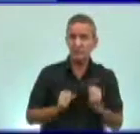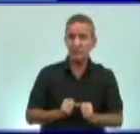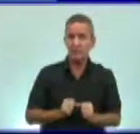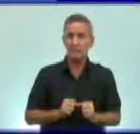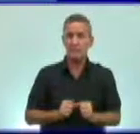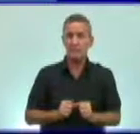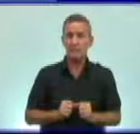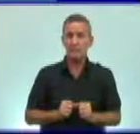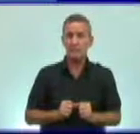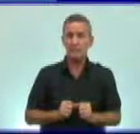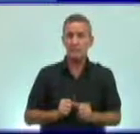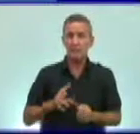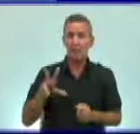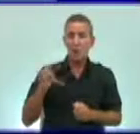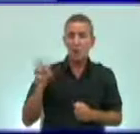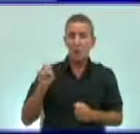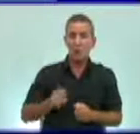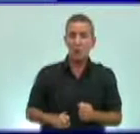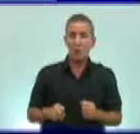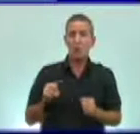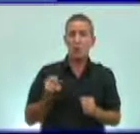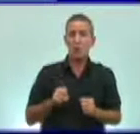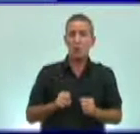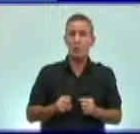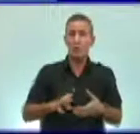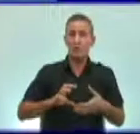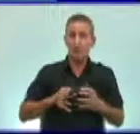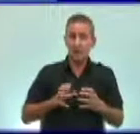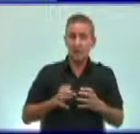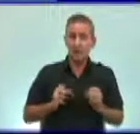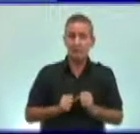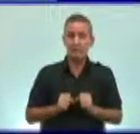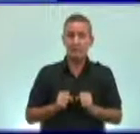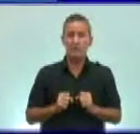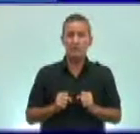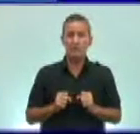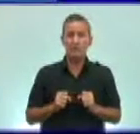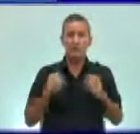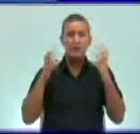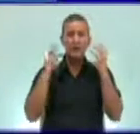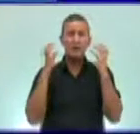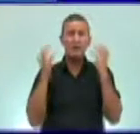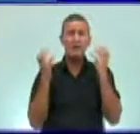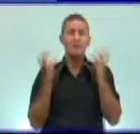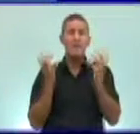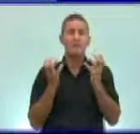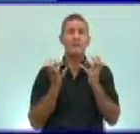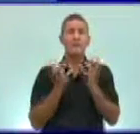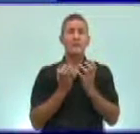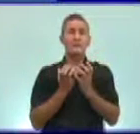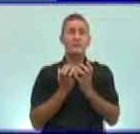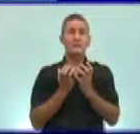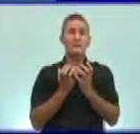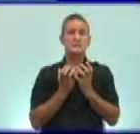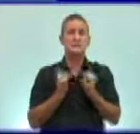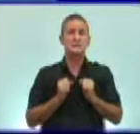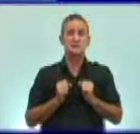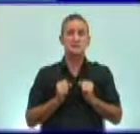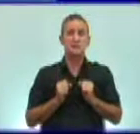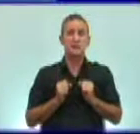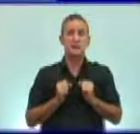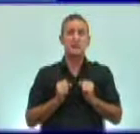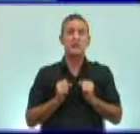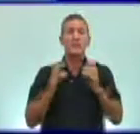del nuevo método marxista dialéctico materialista en la propia ejecutoria de Marx. Marx toma